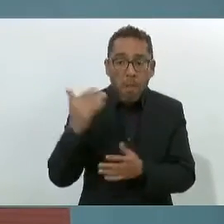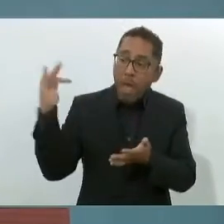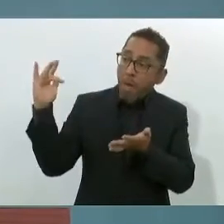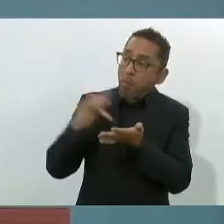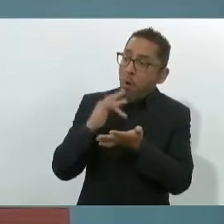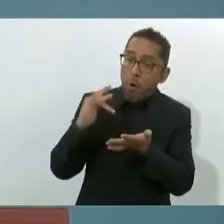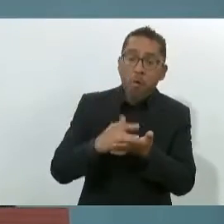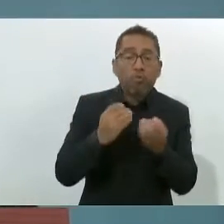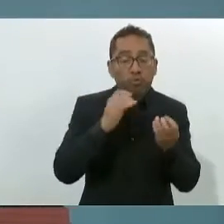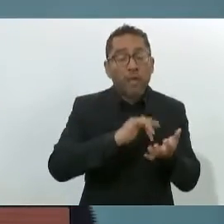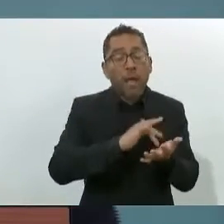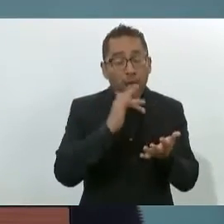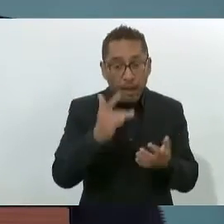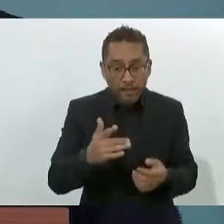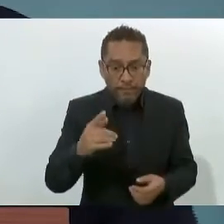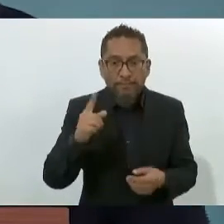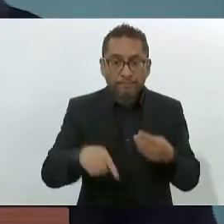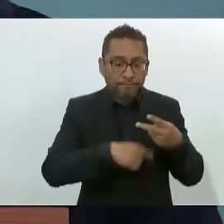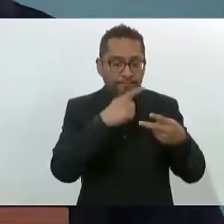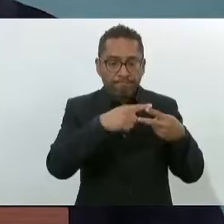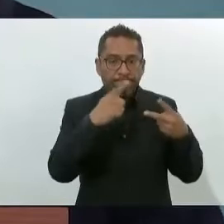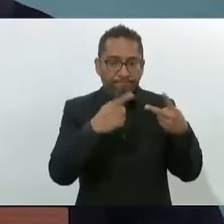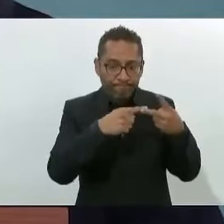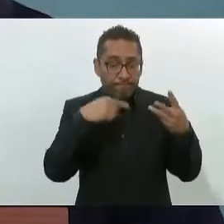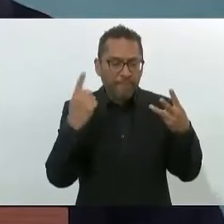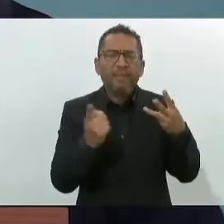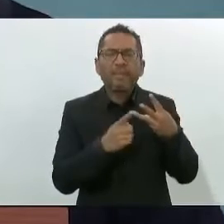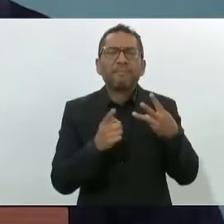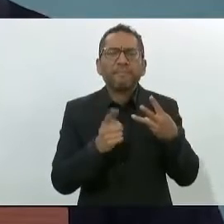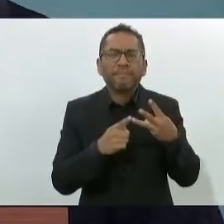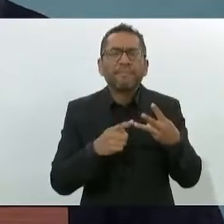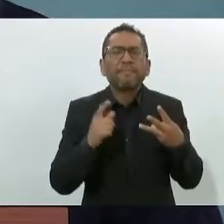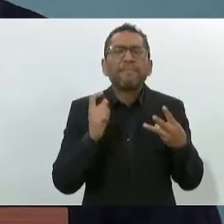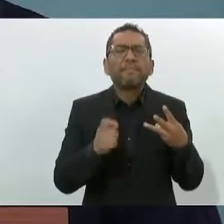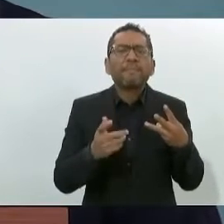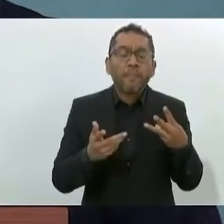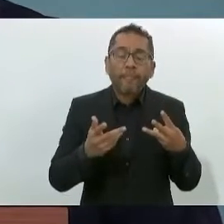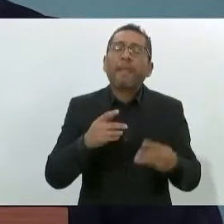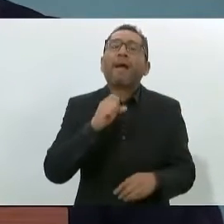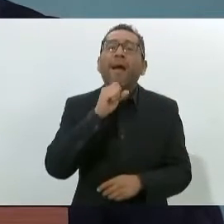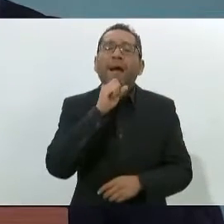Y un tercer elemento que fue también